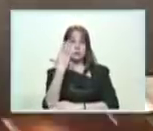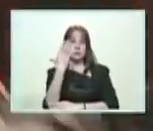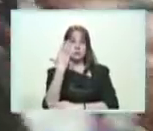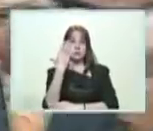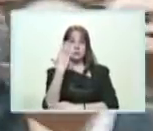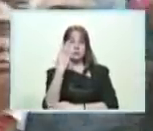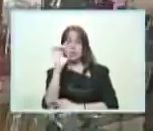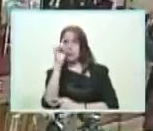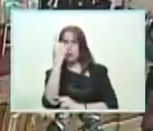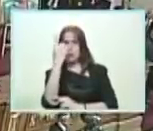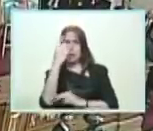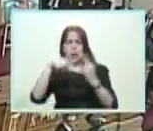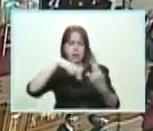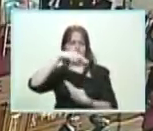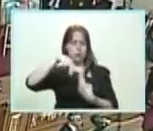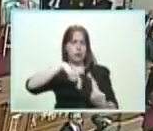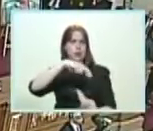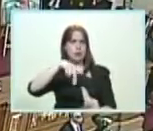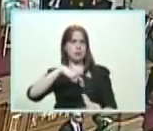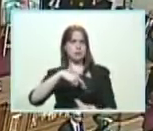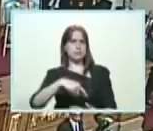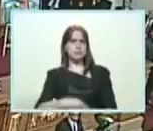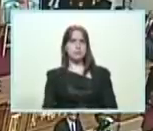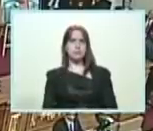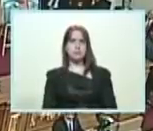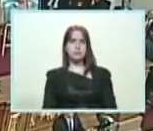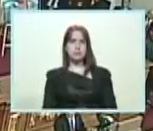la primera República.